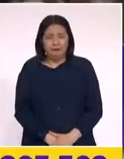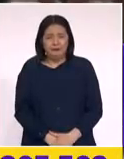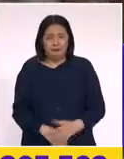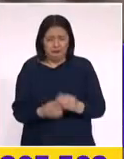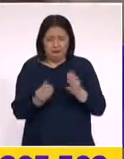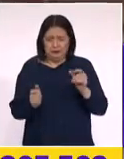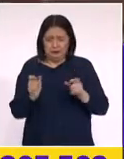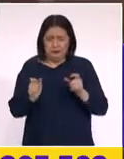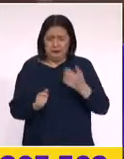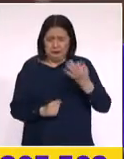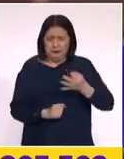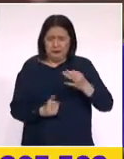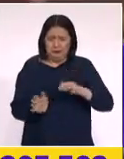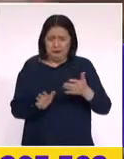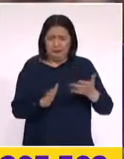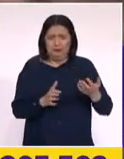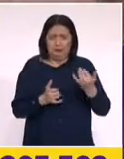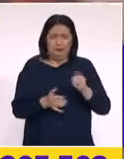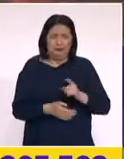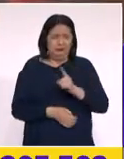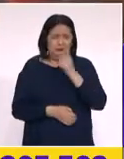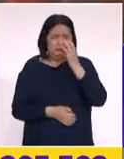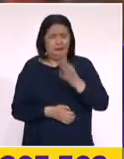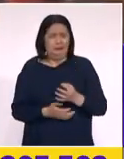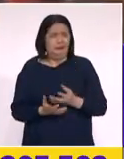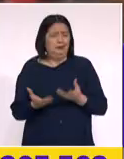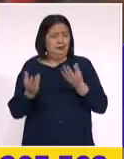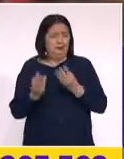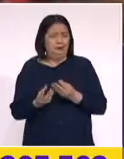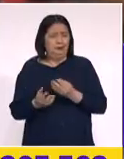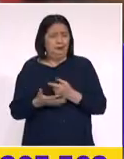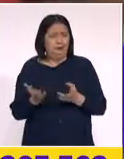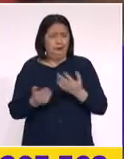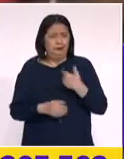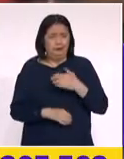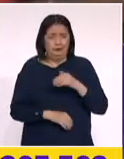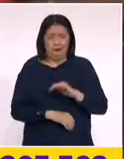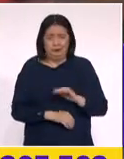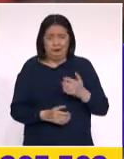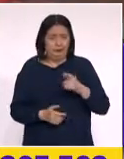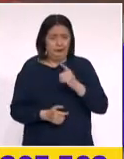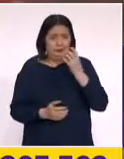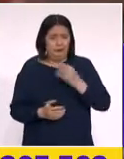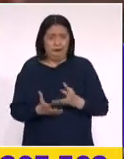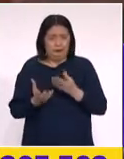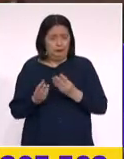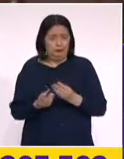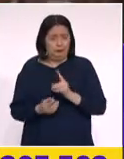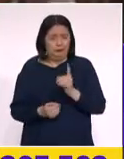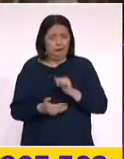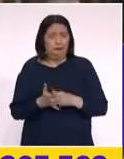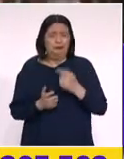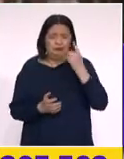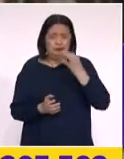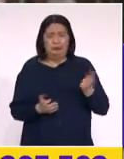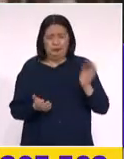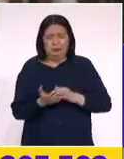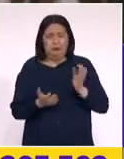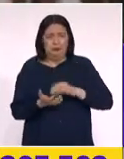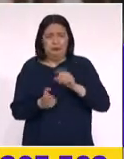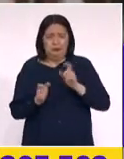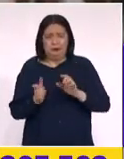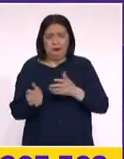Mucha gente realmente murió ahora. No creo eso, tan pequeño, tan pequeño. No creo en el número de personas, creo que mueren más.